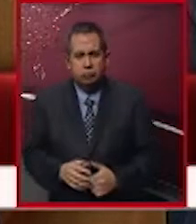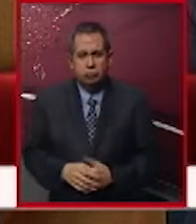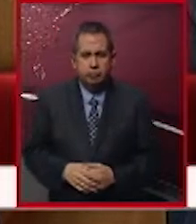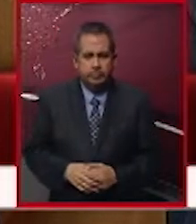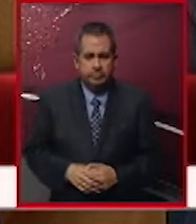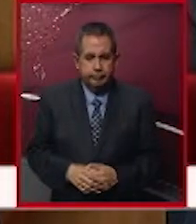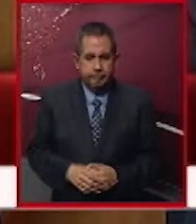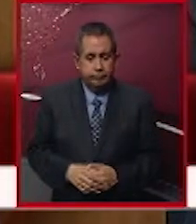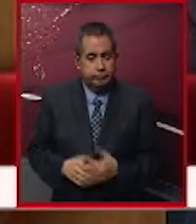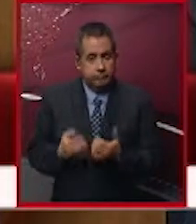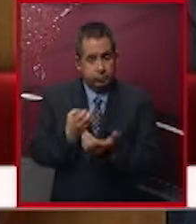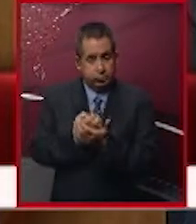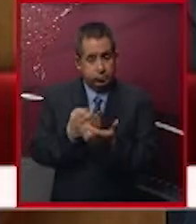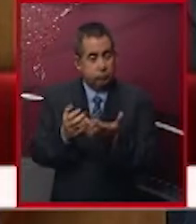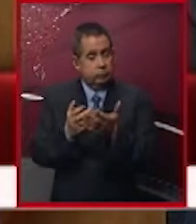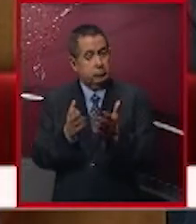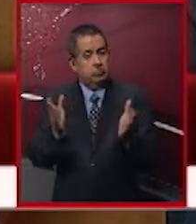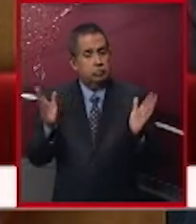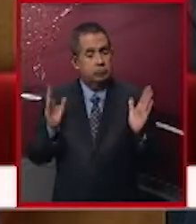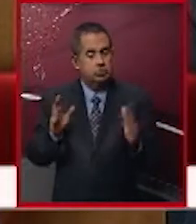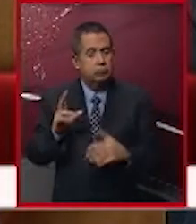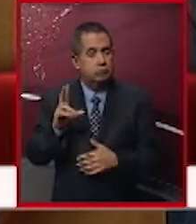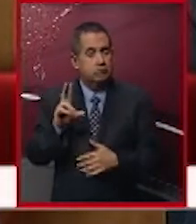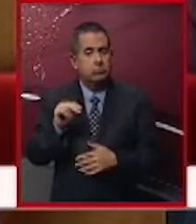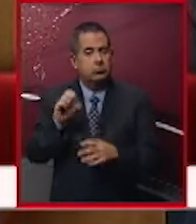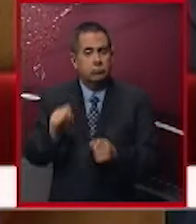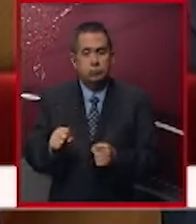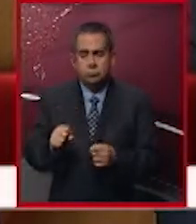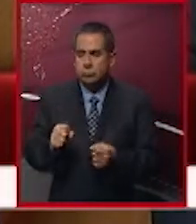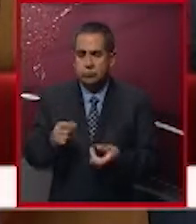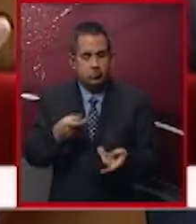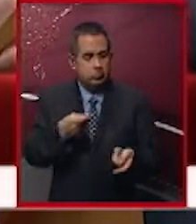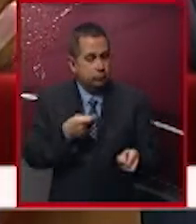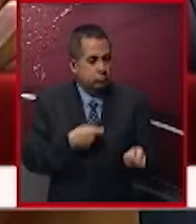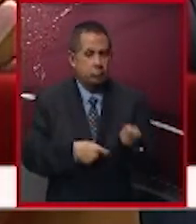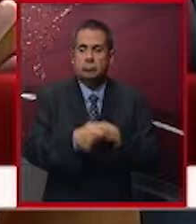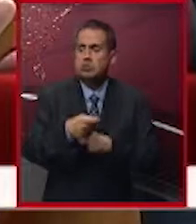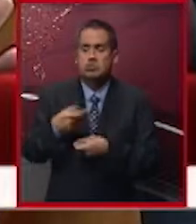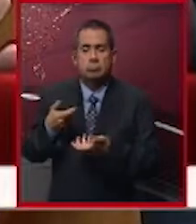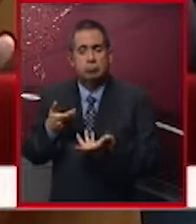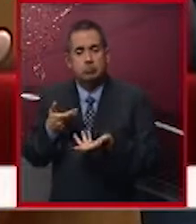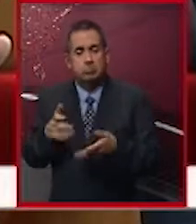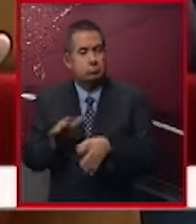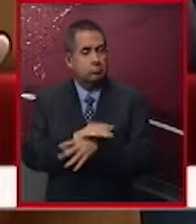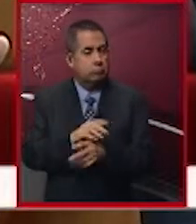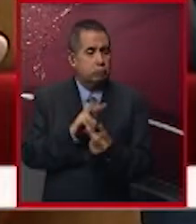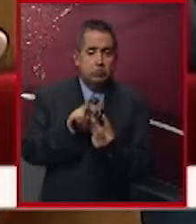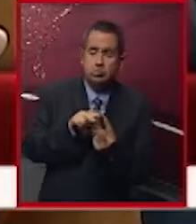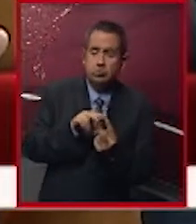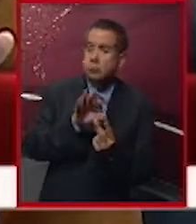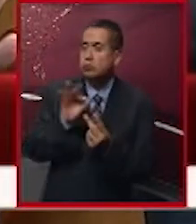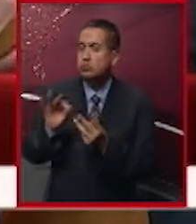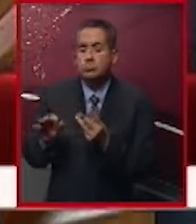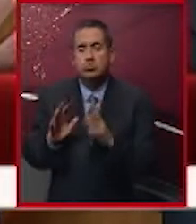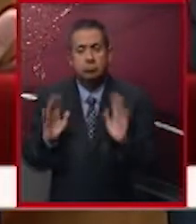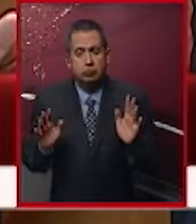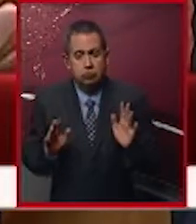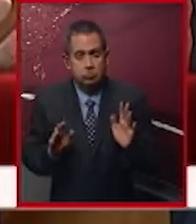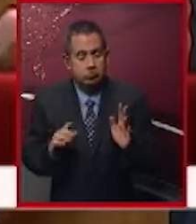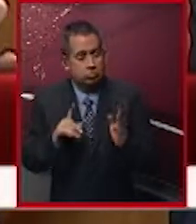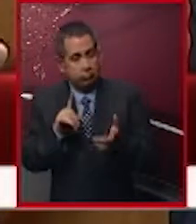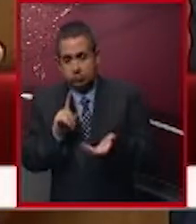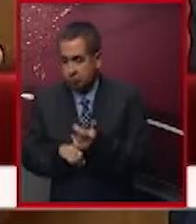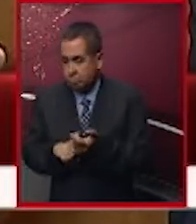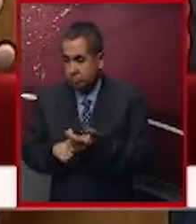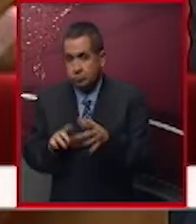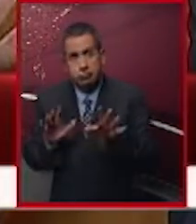En una economía abierta no es sustituto o no es alternativa a decir el mercado